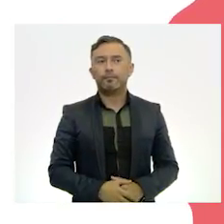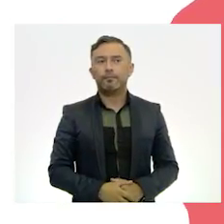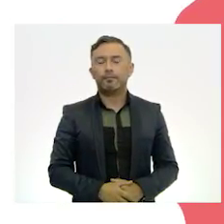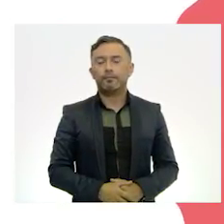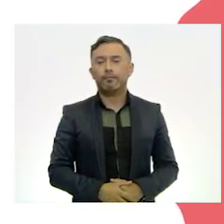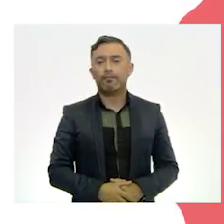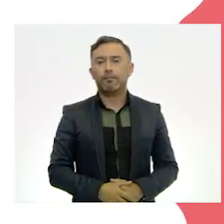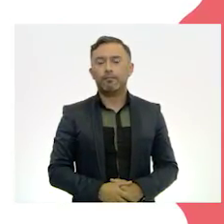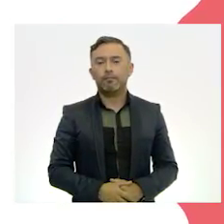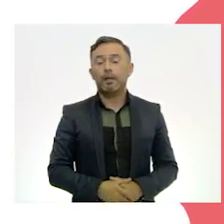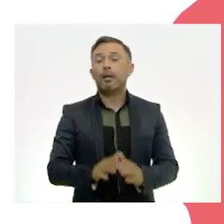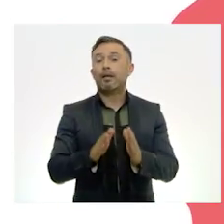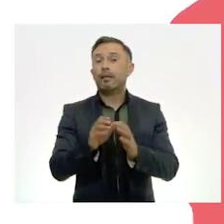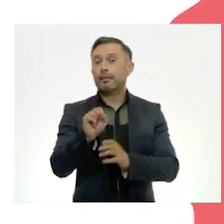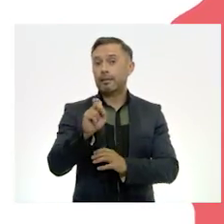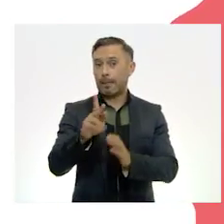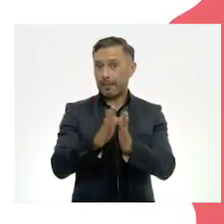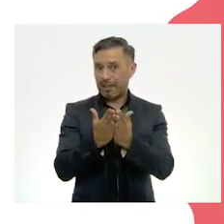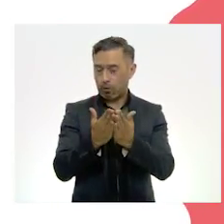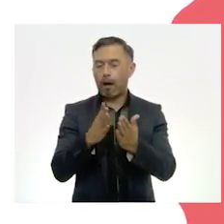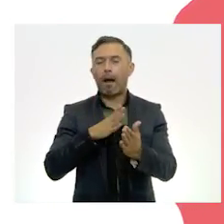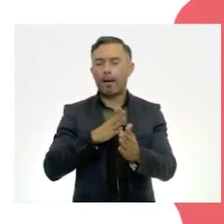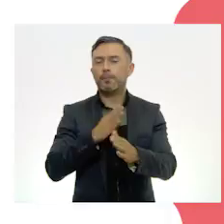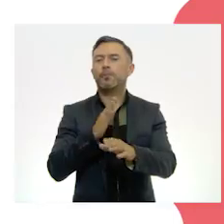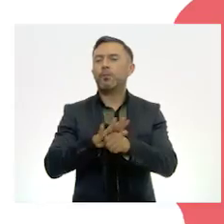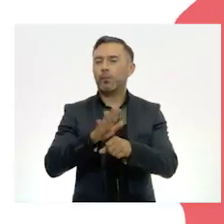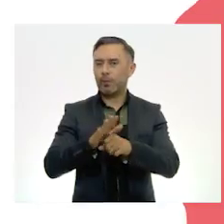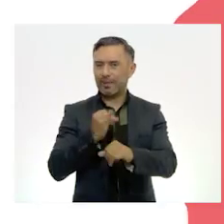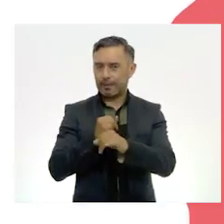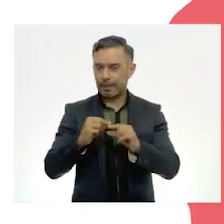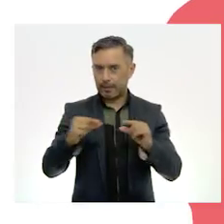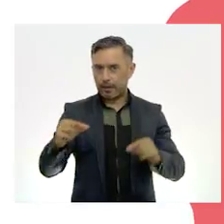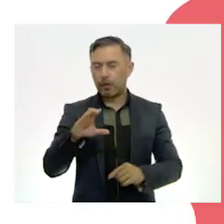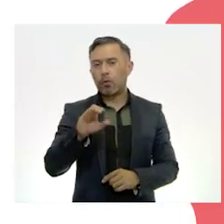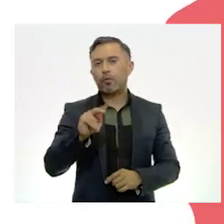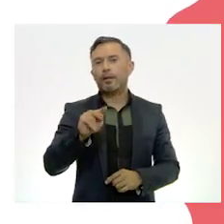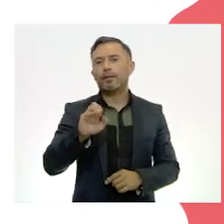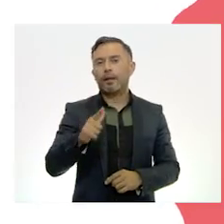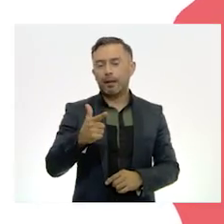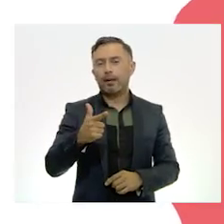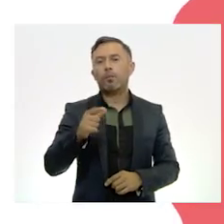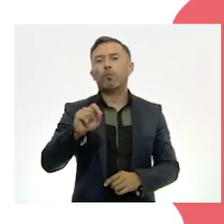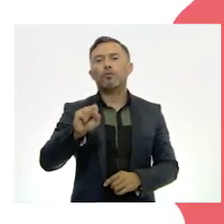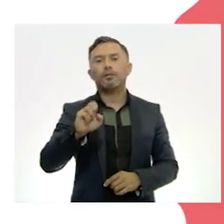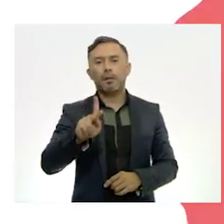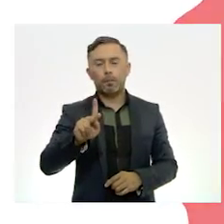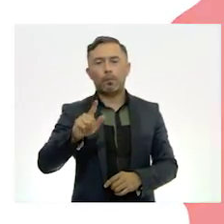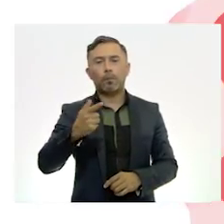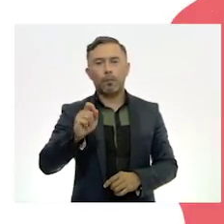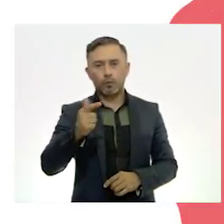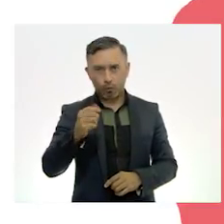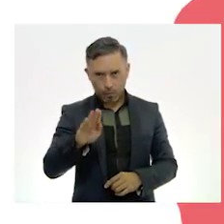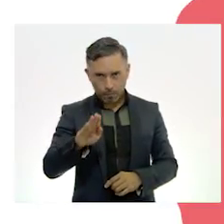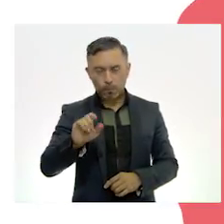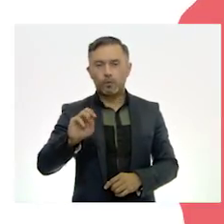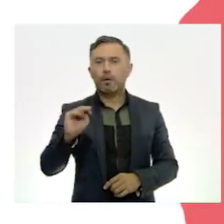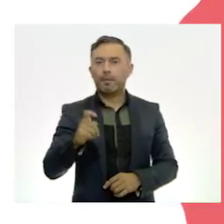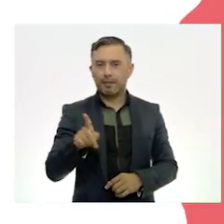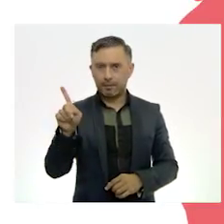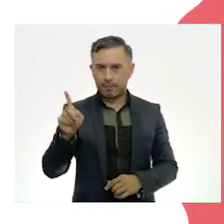También puedes encontrar los libros de texto en la página conalitec.cep.gov.mx.